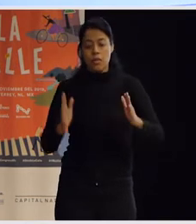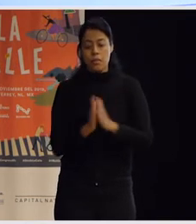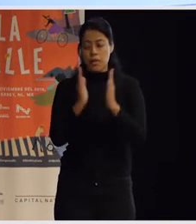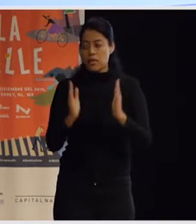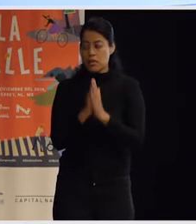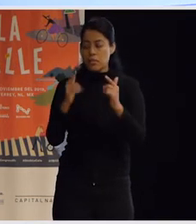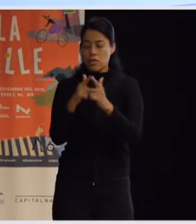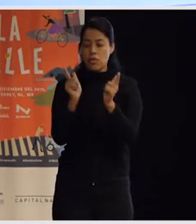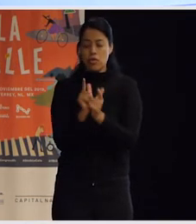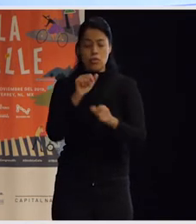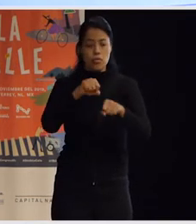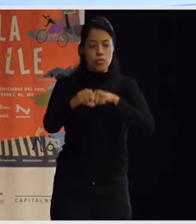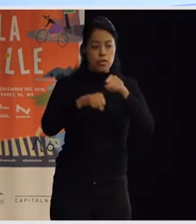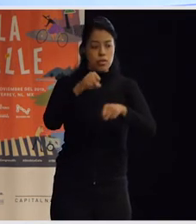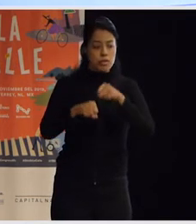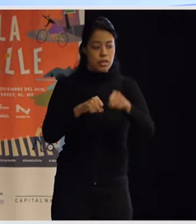entonces gracias